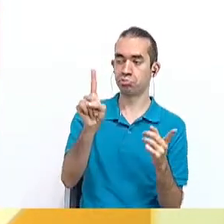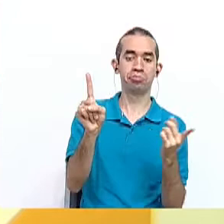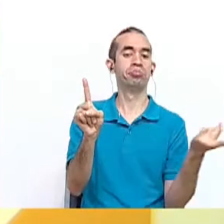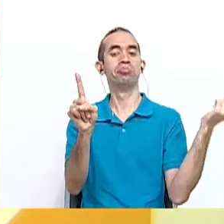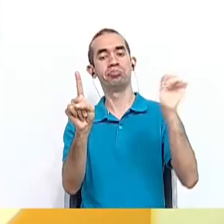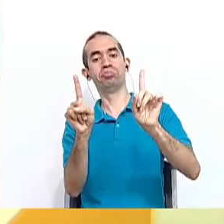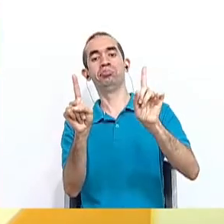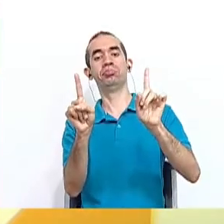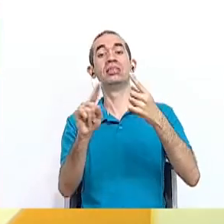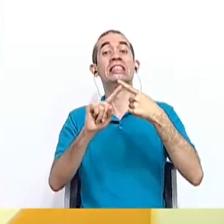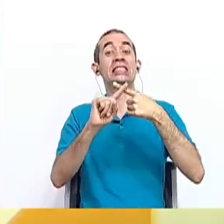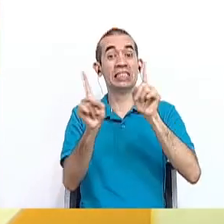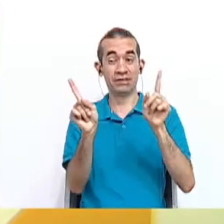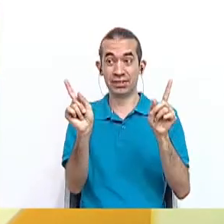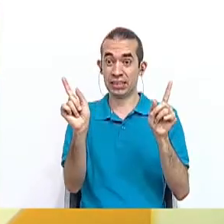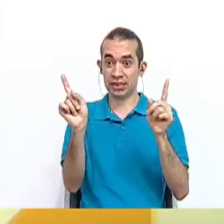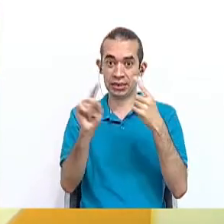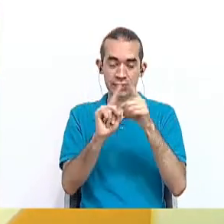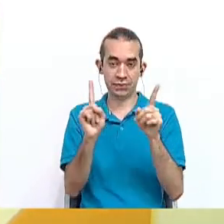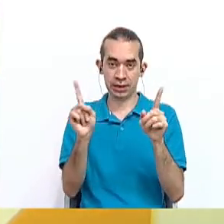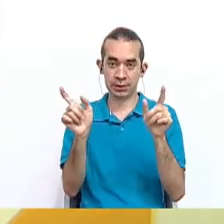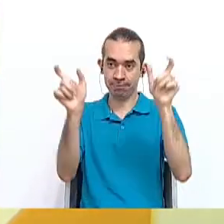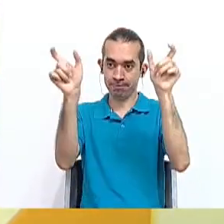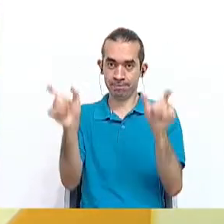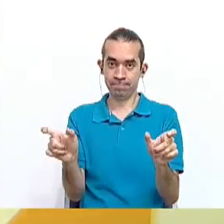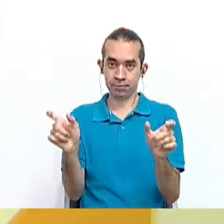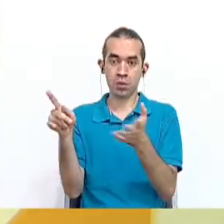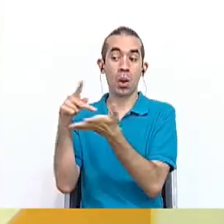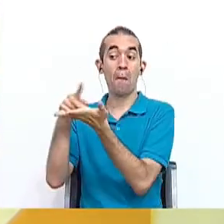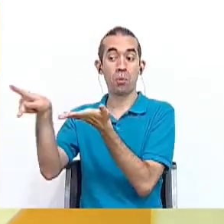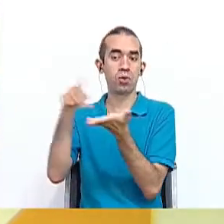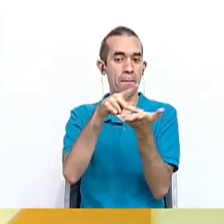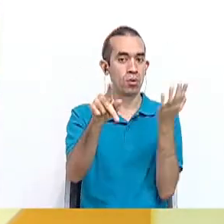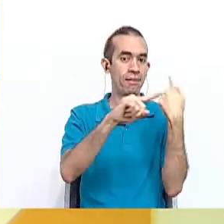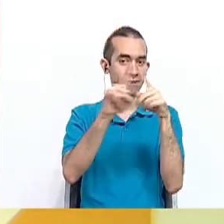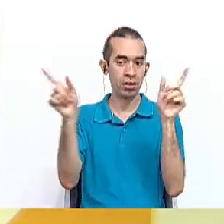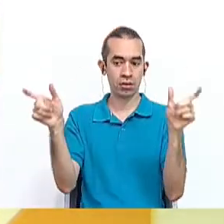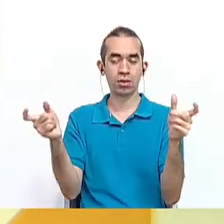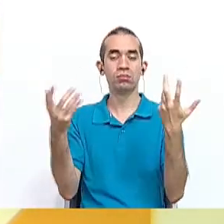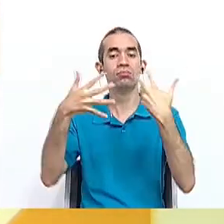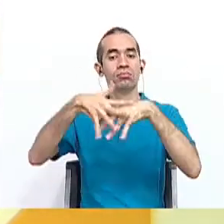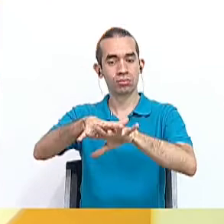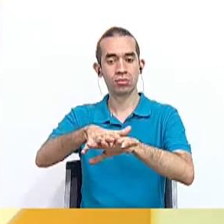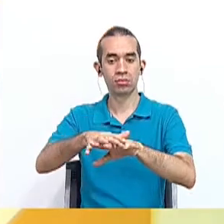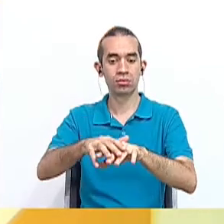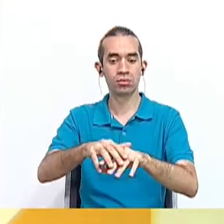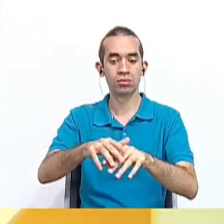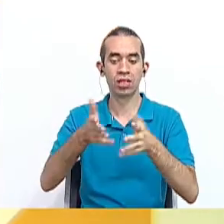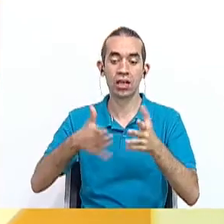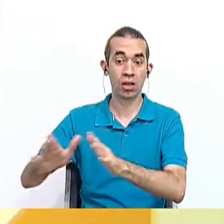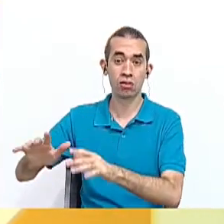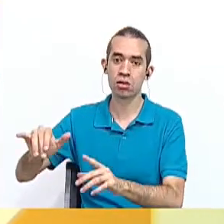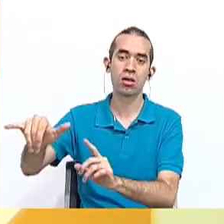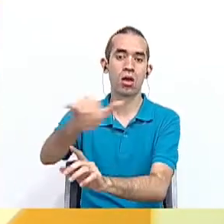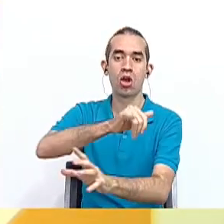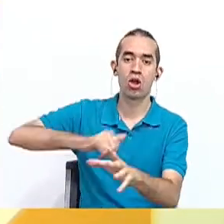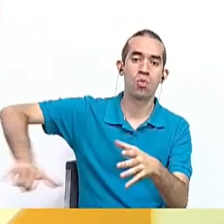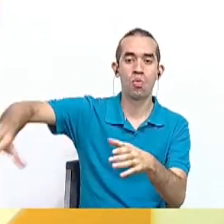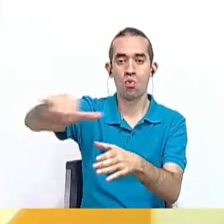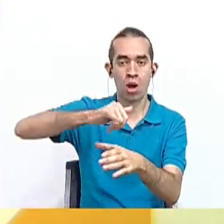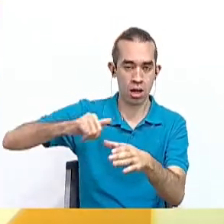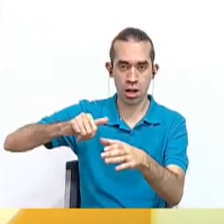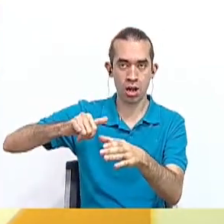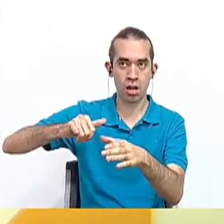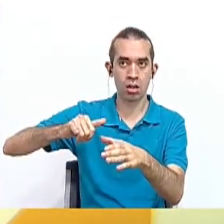dos características o dos organismos de raza pura, vamos a obtener toda la generación igual entre sí y